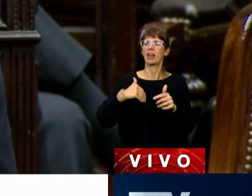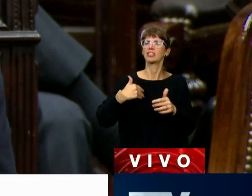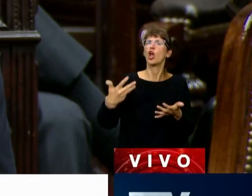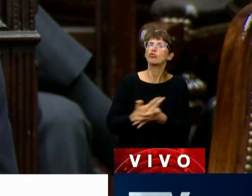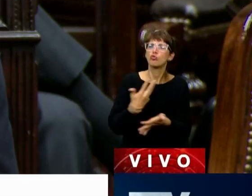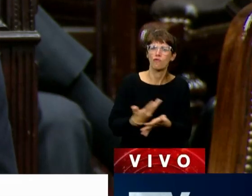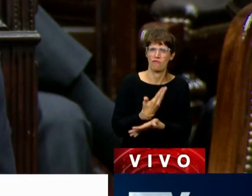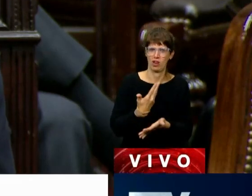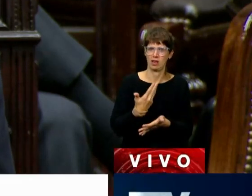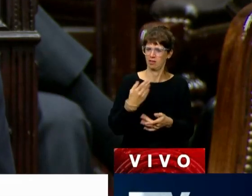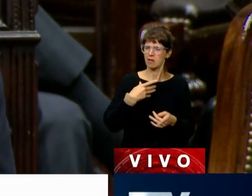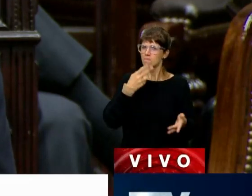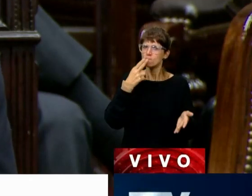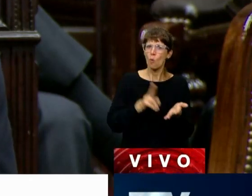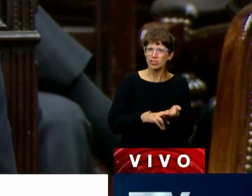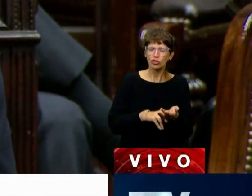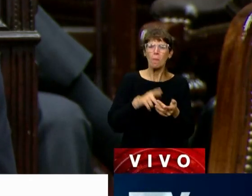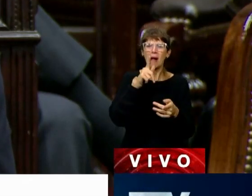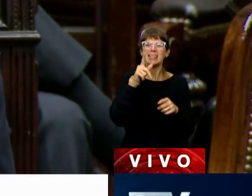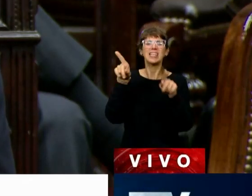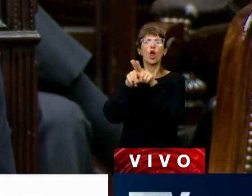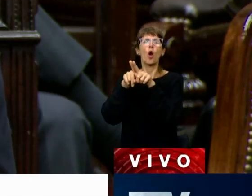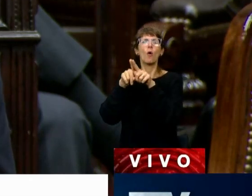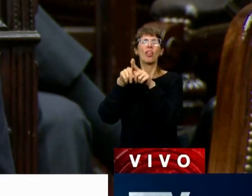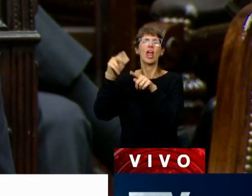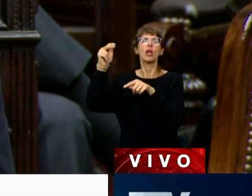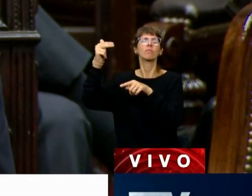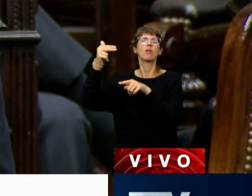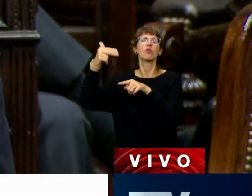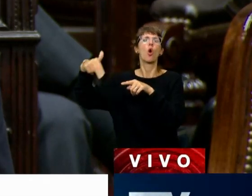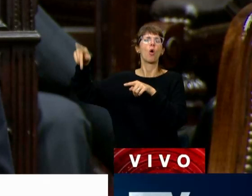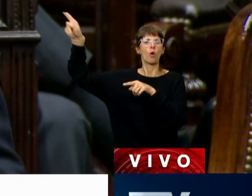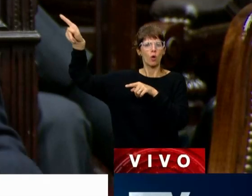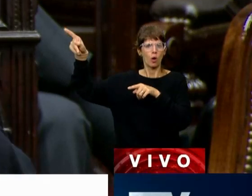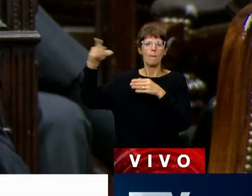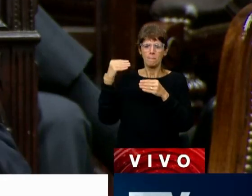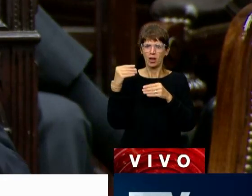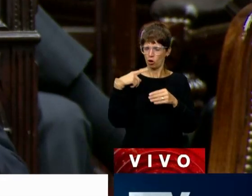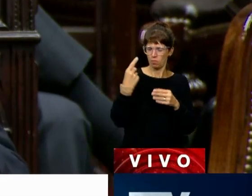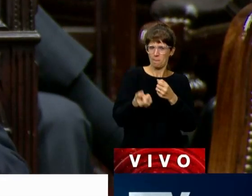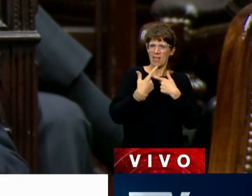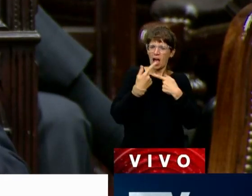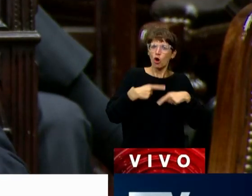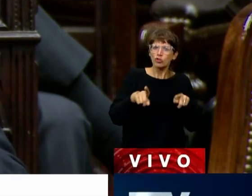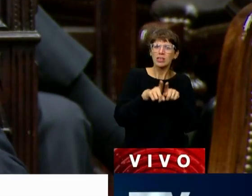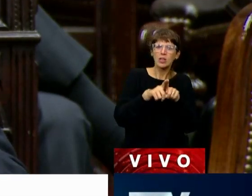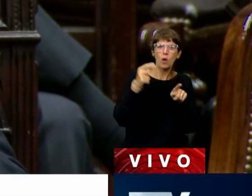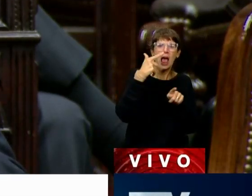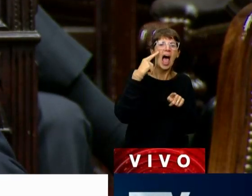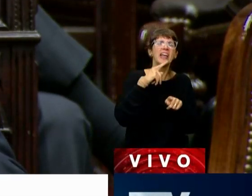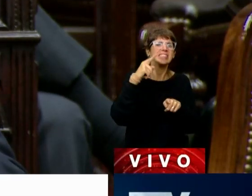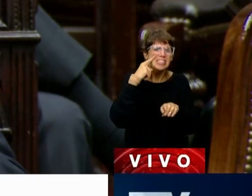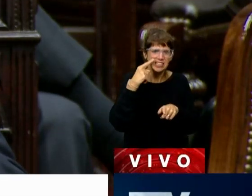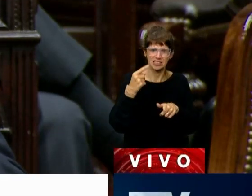impuestos nuestros son escandinavos y los servicios haitianos. Los argentinos sufren delitos en las calles y conviven